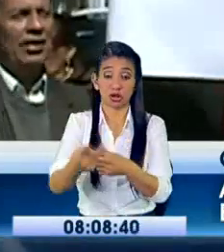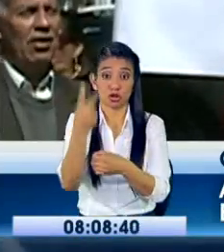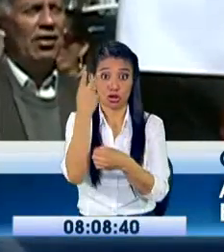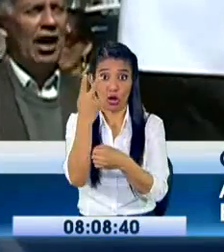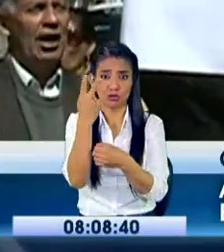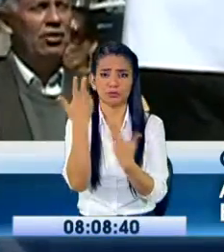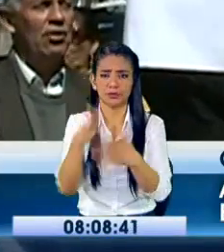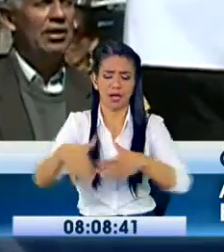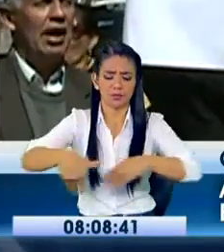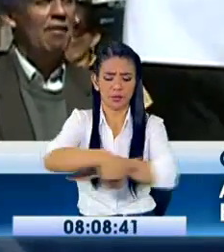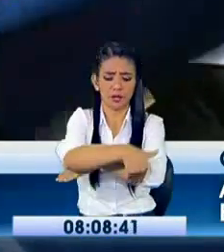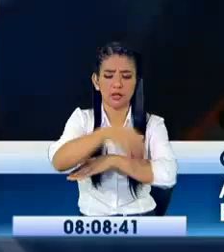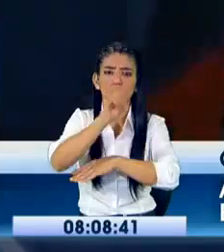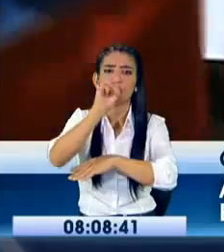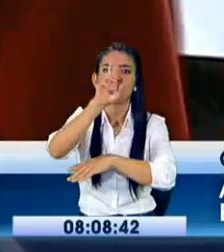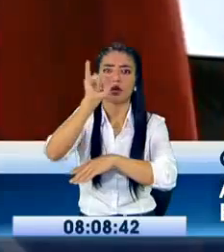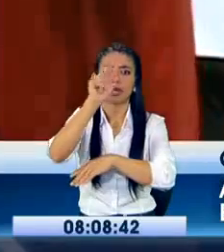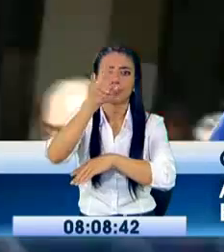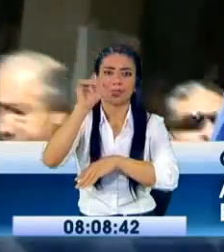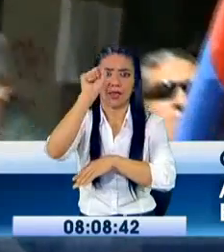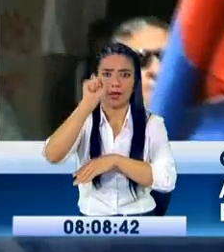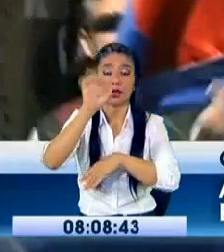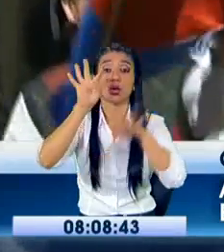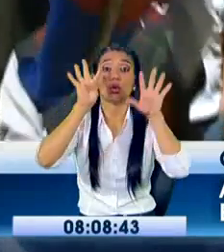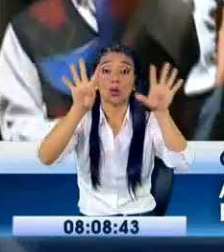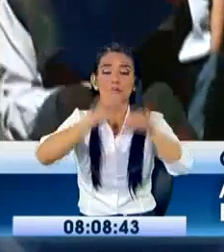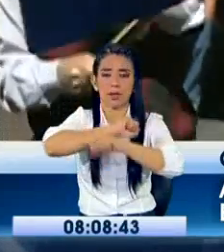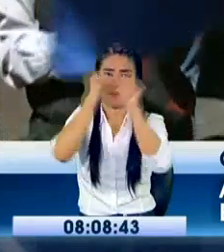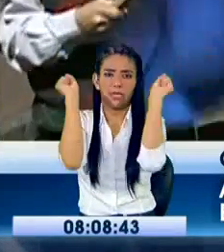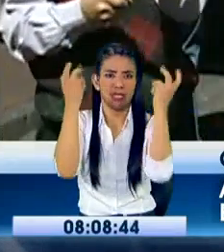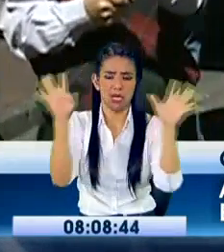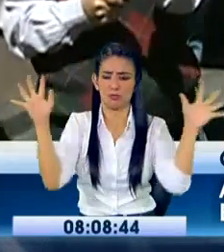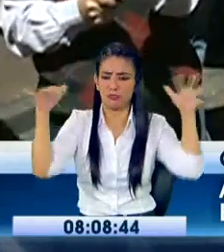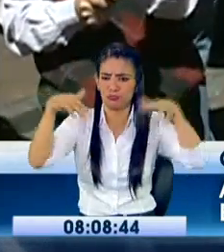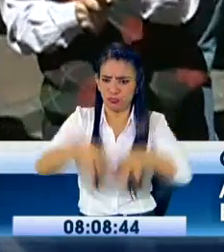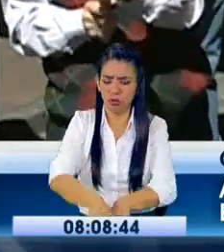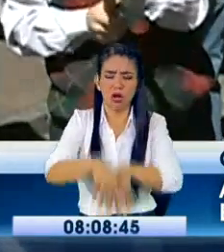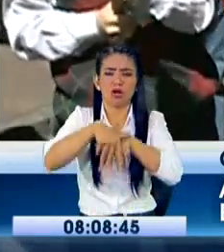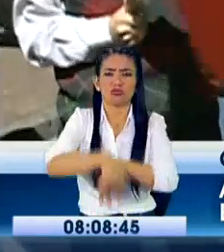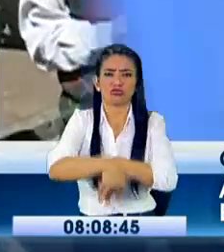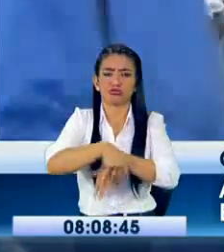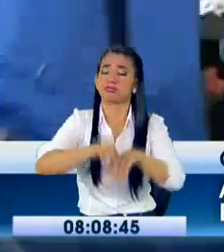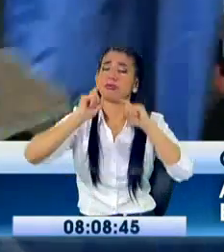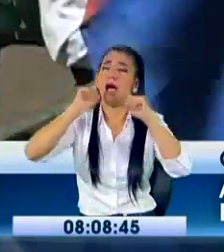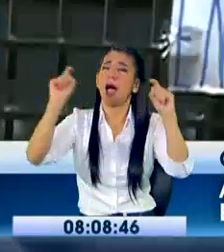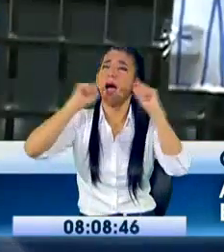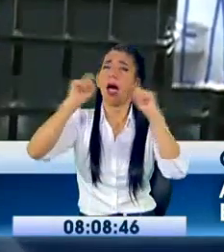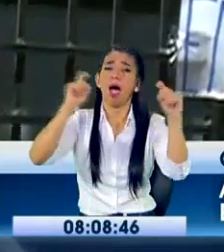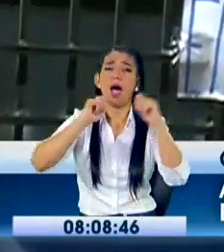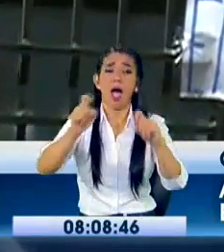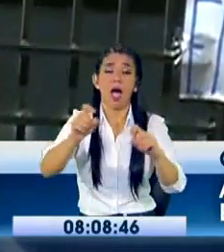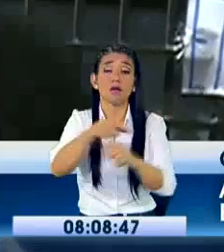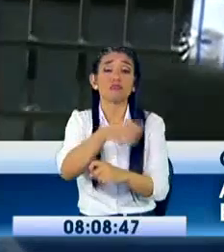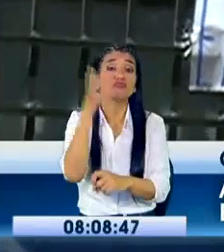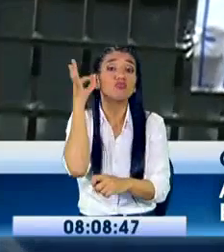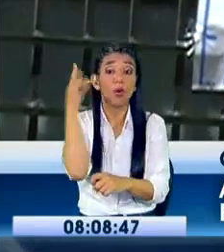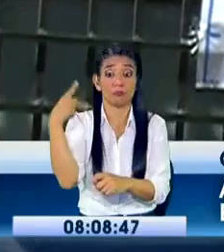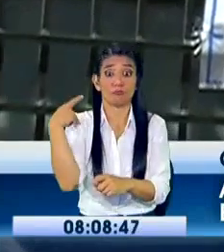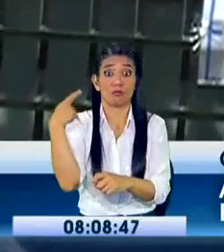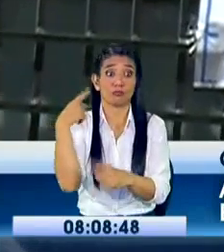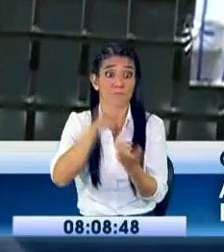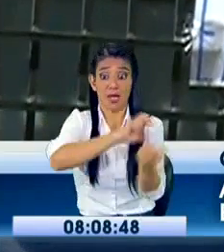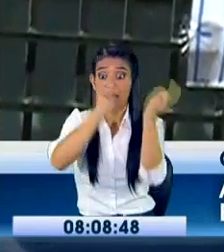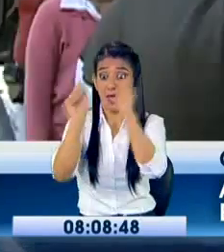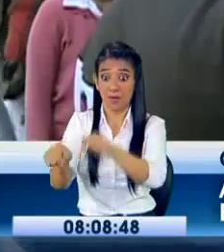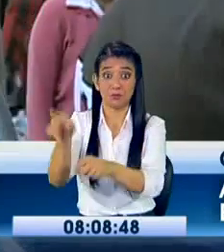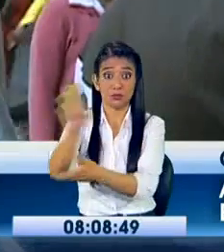barrio, no a peorar. Ya tenemos suficientes problemas con la venta de licor, con la delincuencia. Hay lugares donde no afectan a tanta